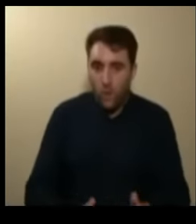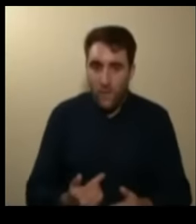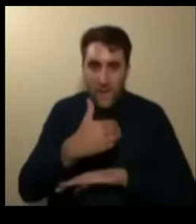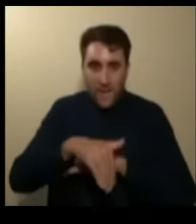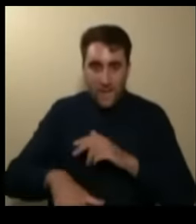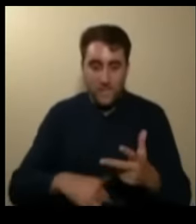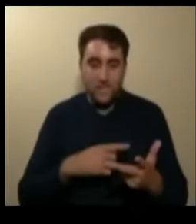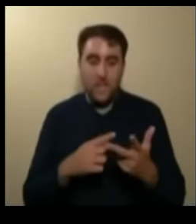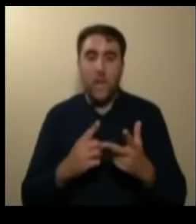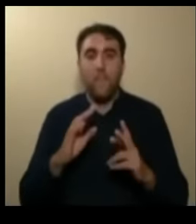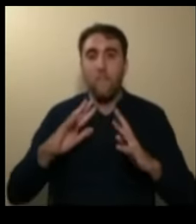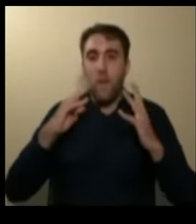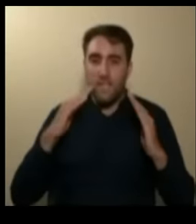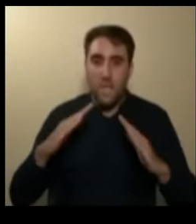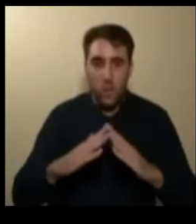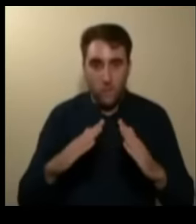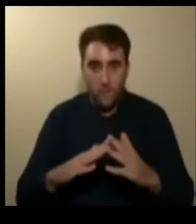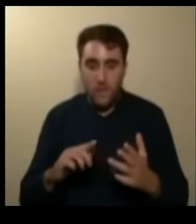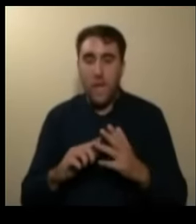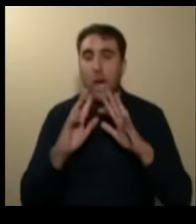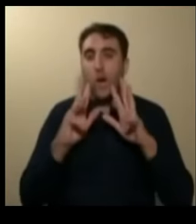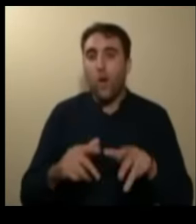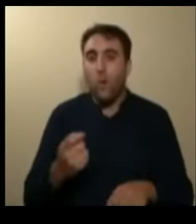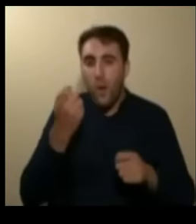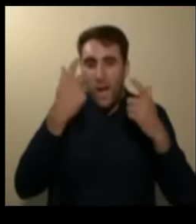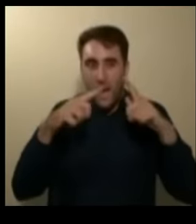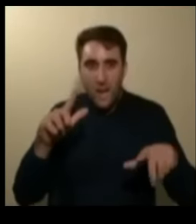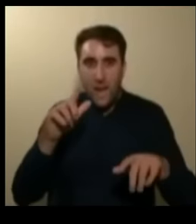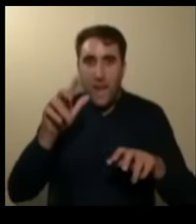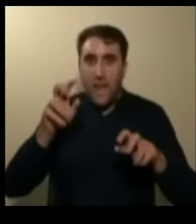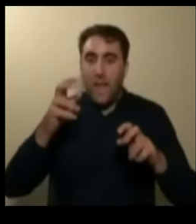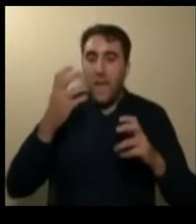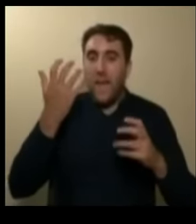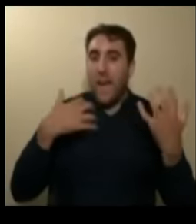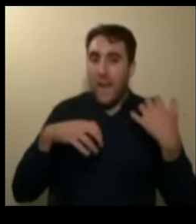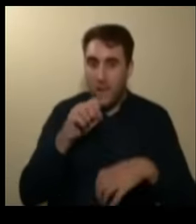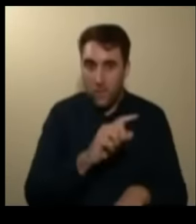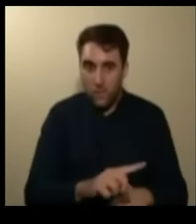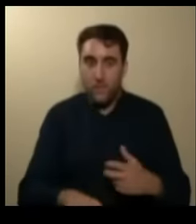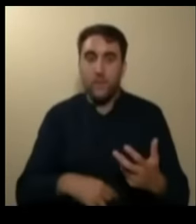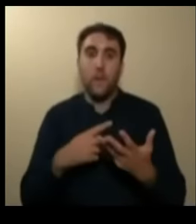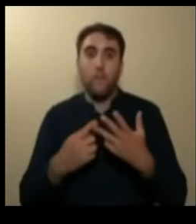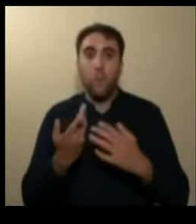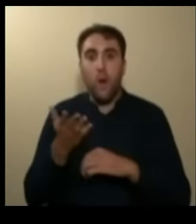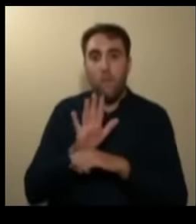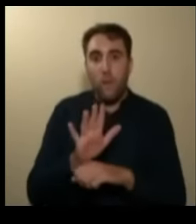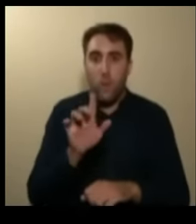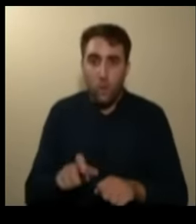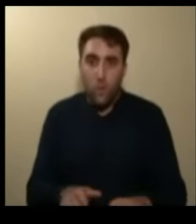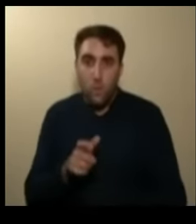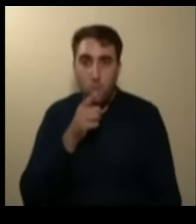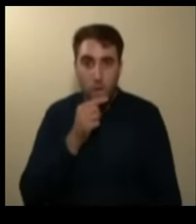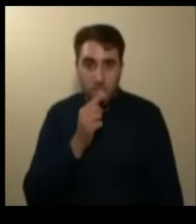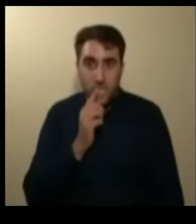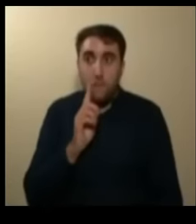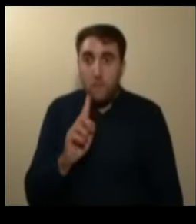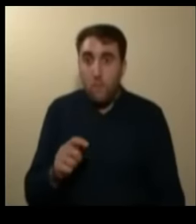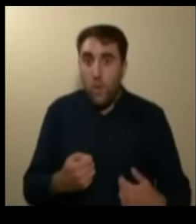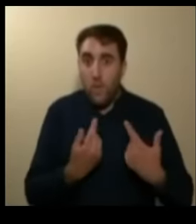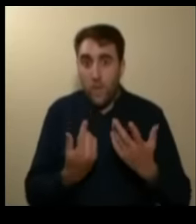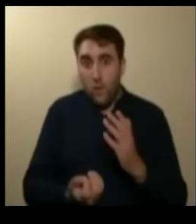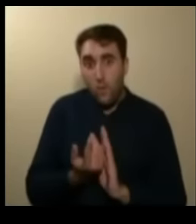en la violencia doméstica, en el abigeato. El respaldo a la acción policial está vinculada